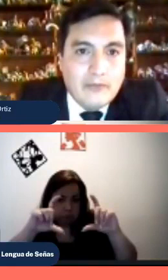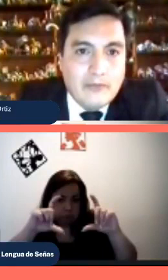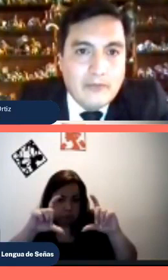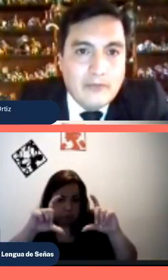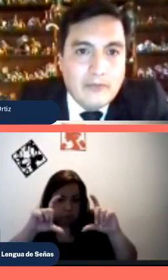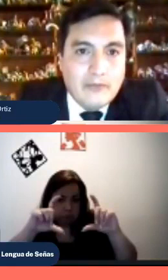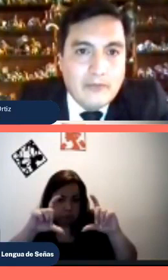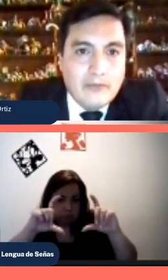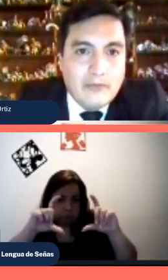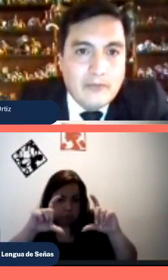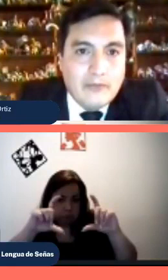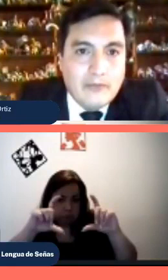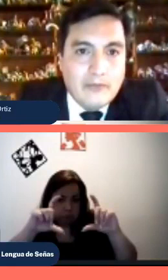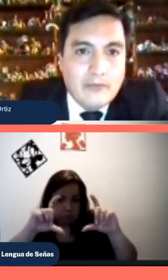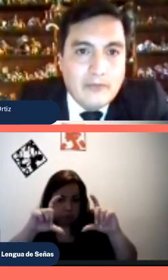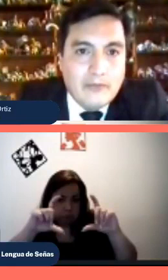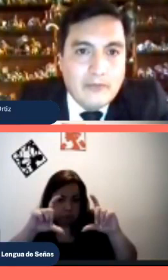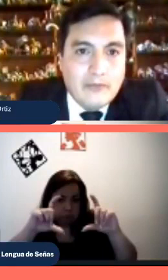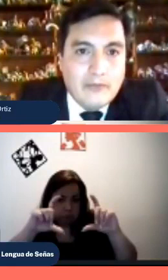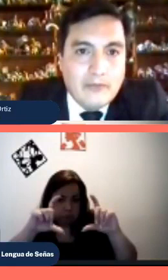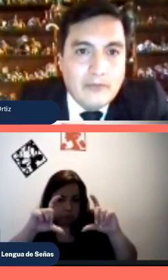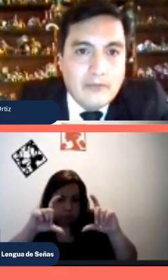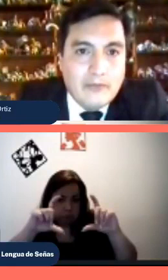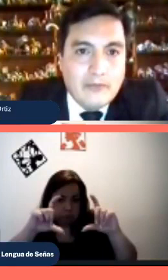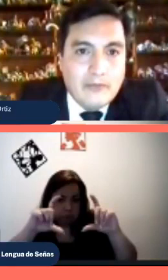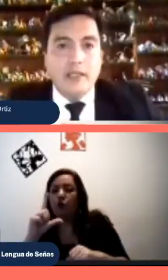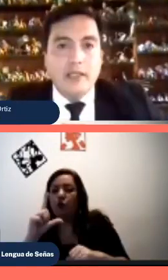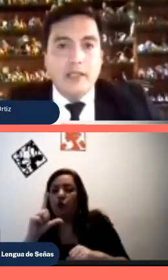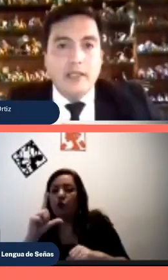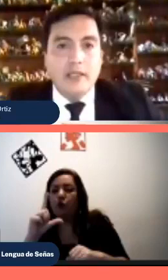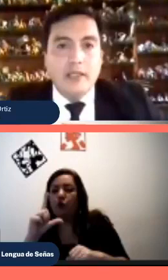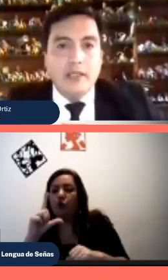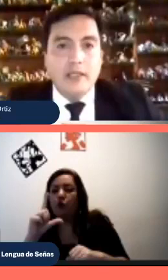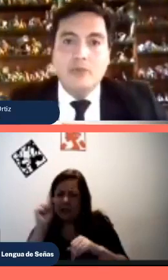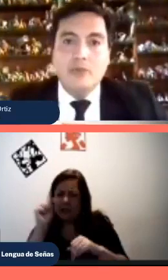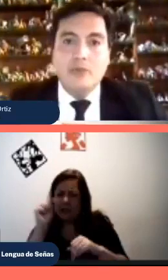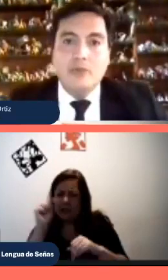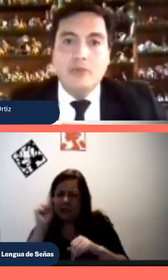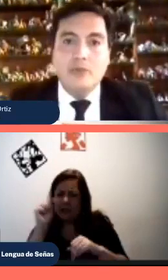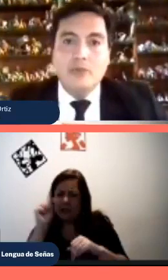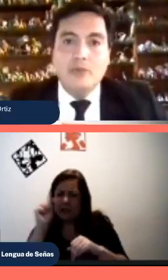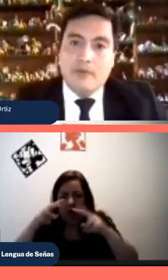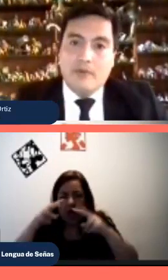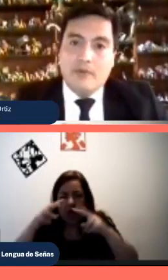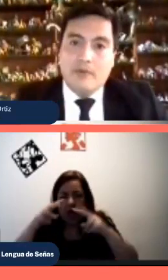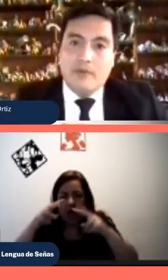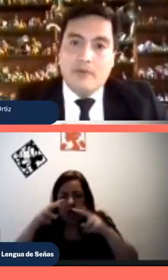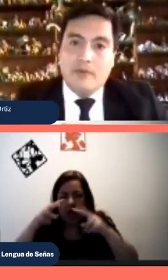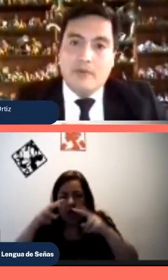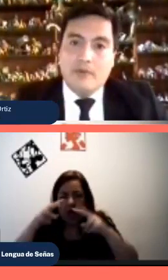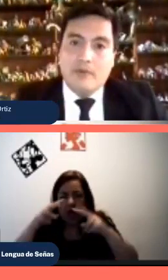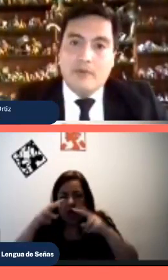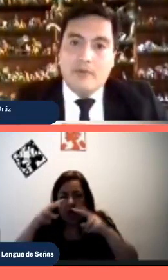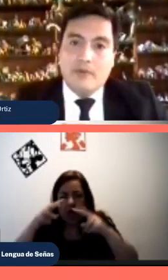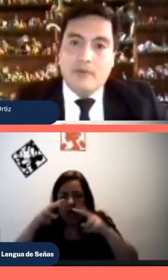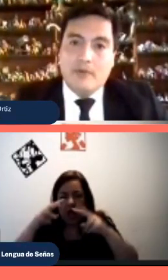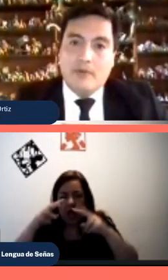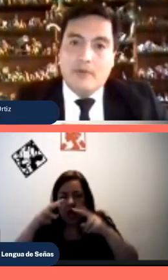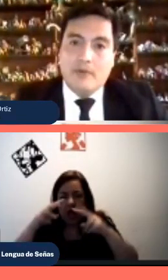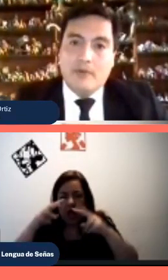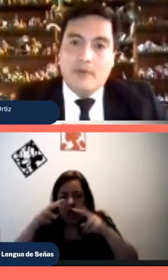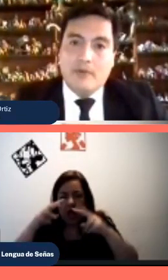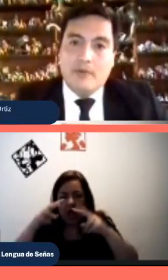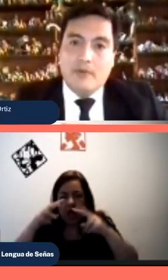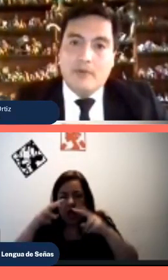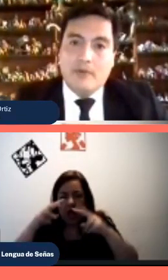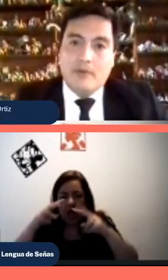Paleoantropología es aquella ciencia de la paleontología que estudia el proceso de hominización,